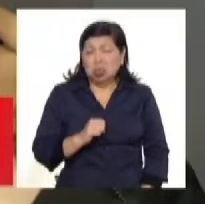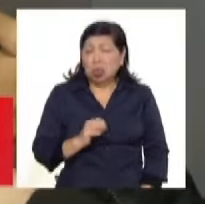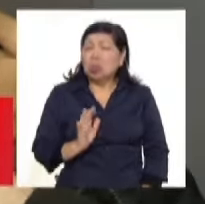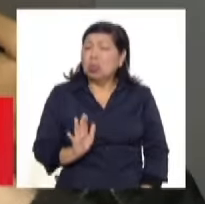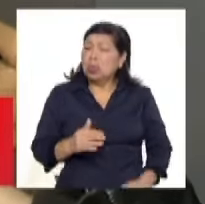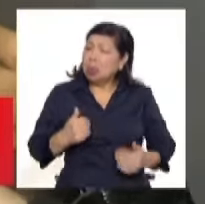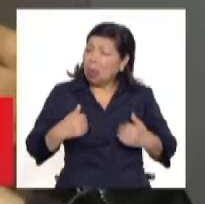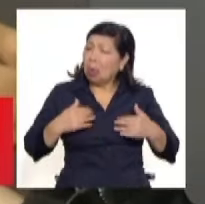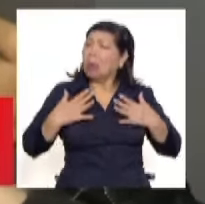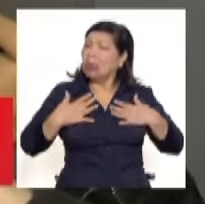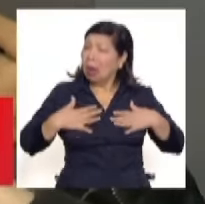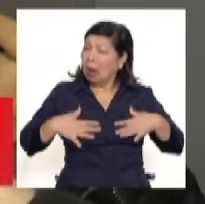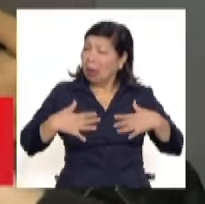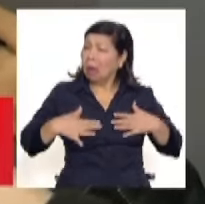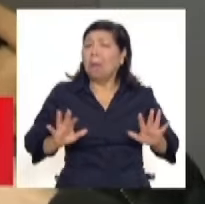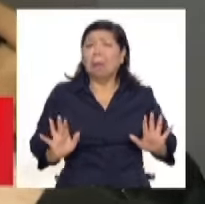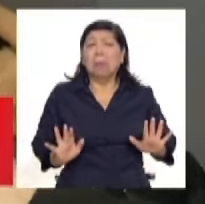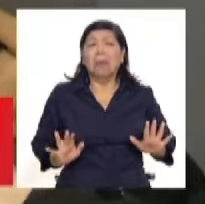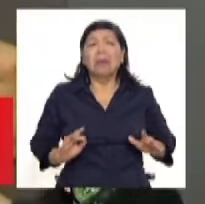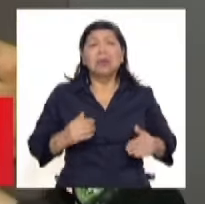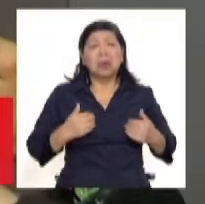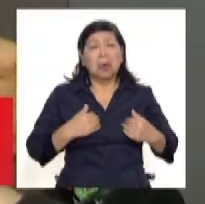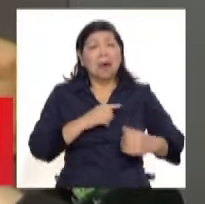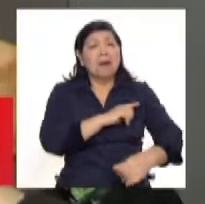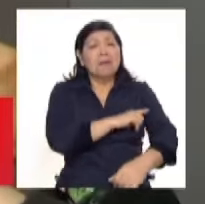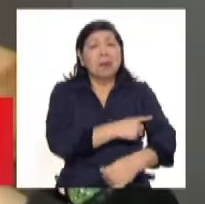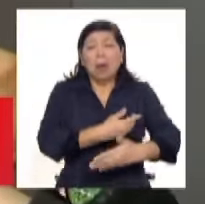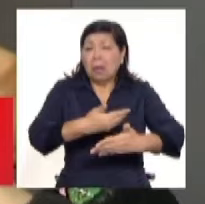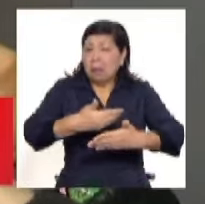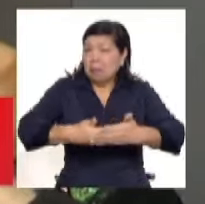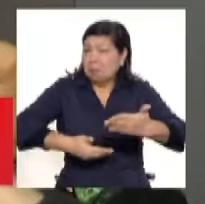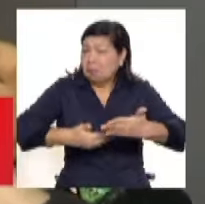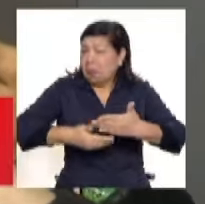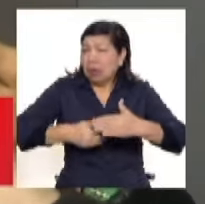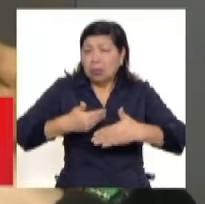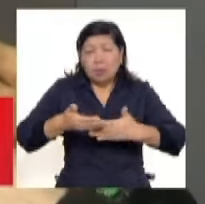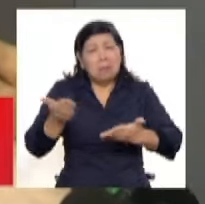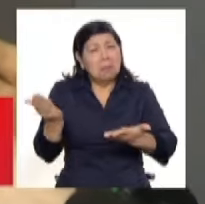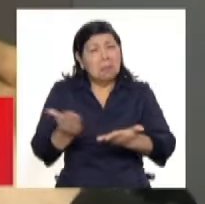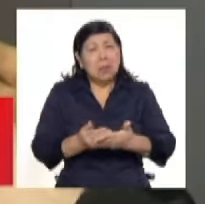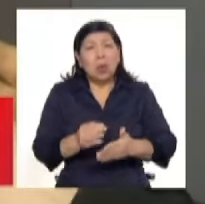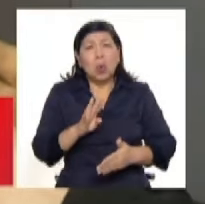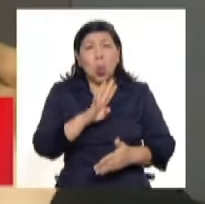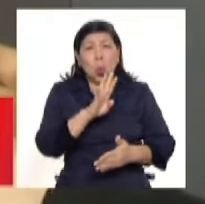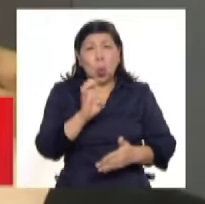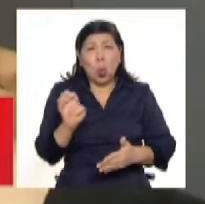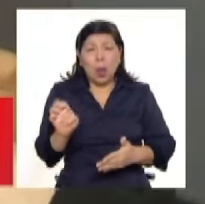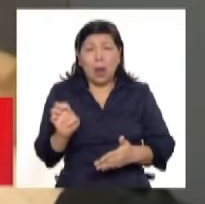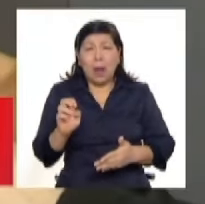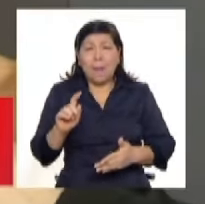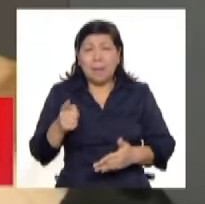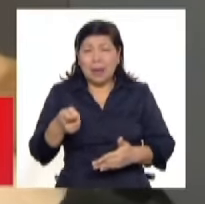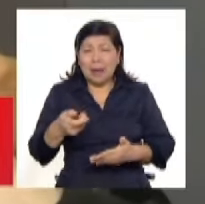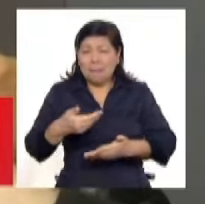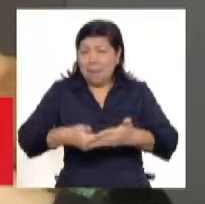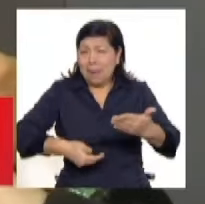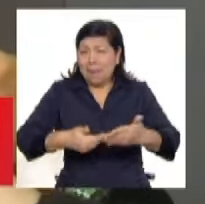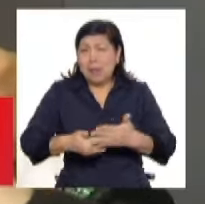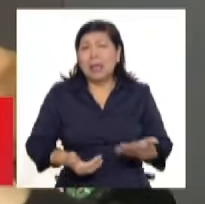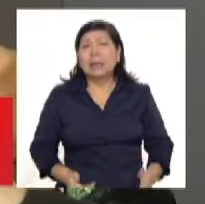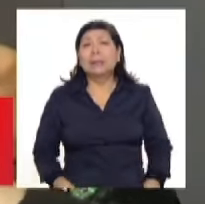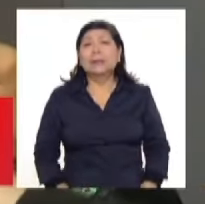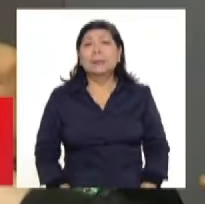estoy serena, estoy fuerte. El expediente contiene casi 400.000 páginas, de